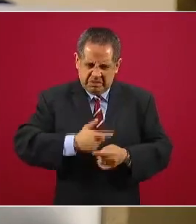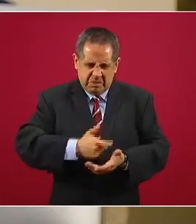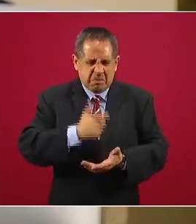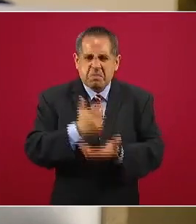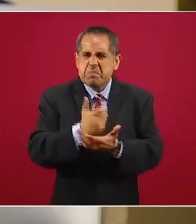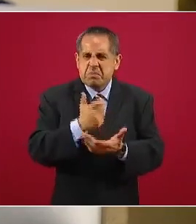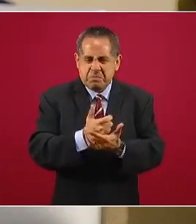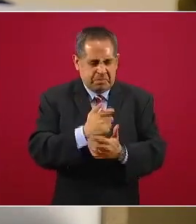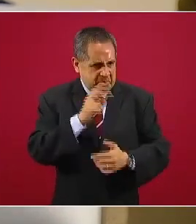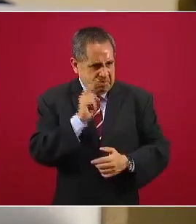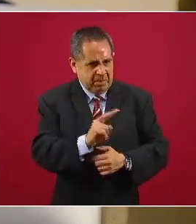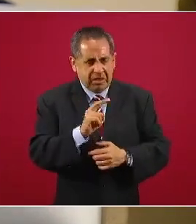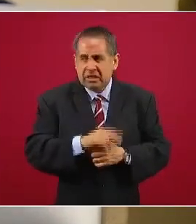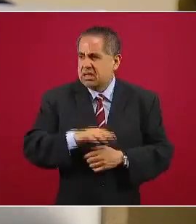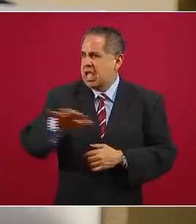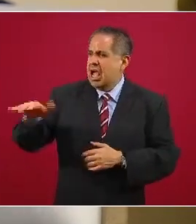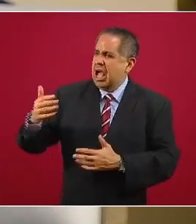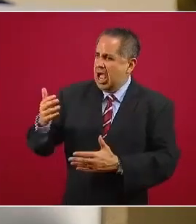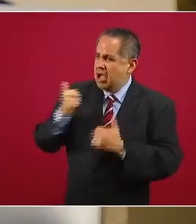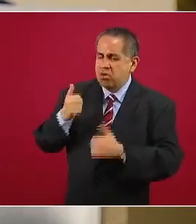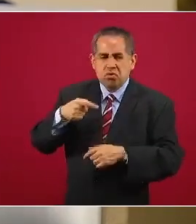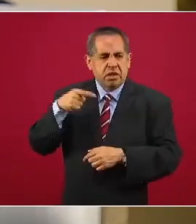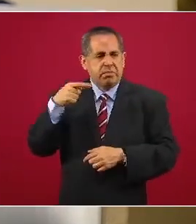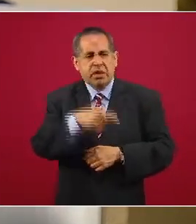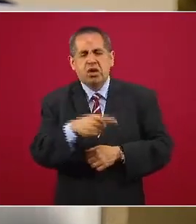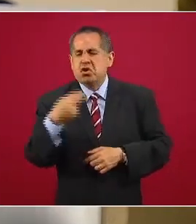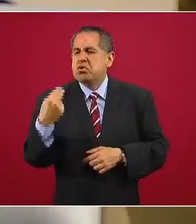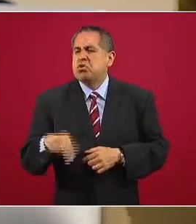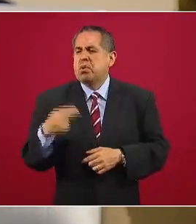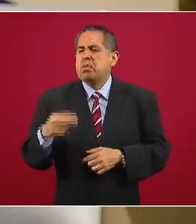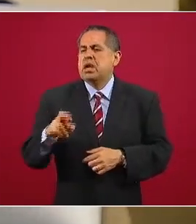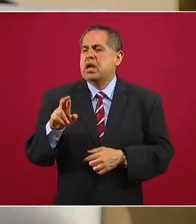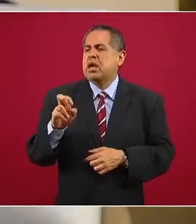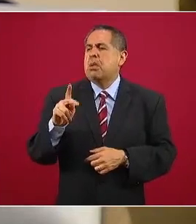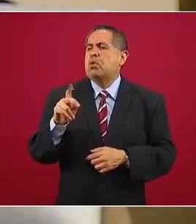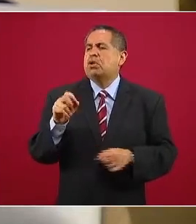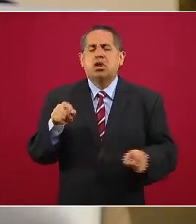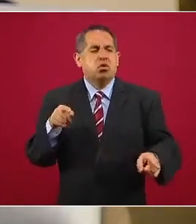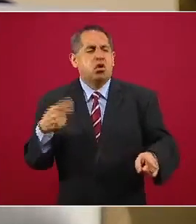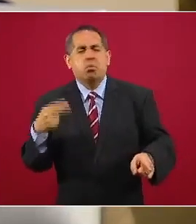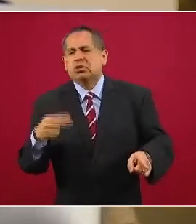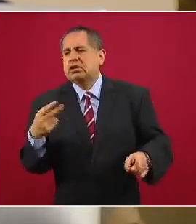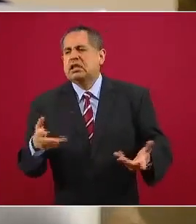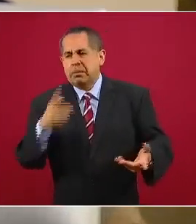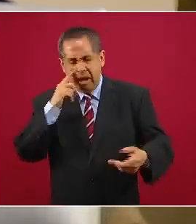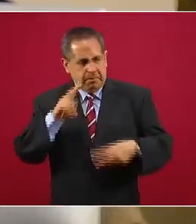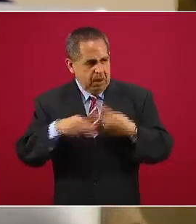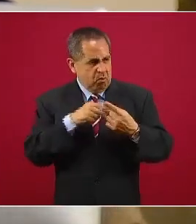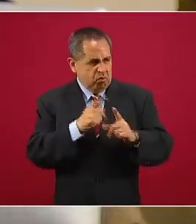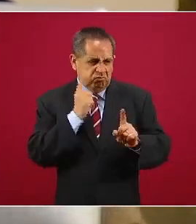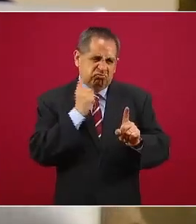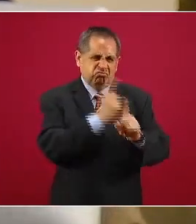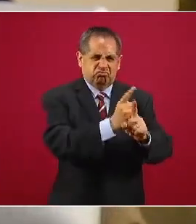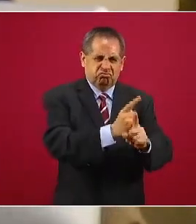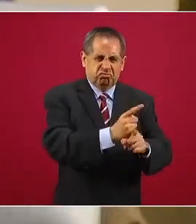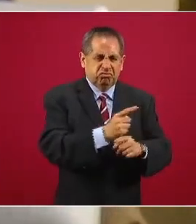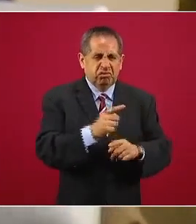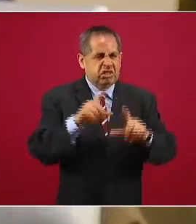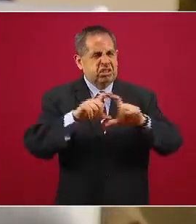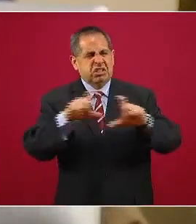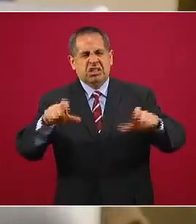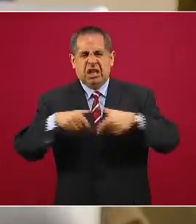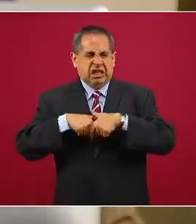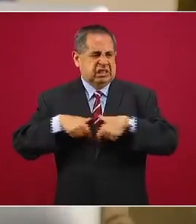eso. Ayúdenme a conseguir el nombre de ese reportero. Identifiquemos a esa persona. Se busca.